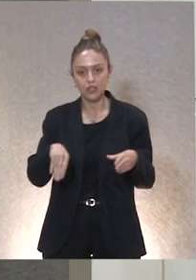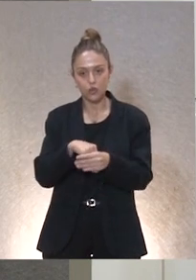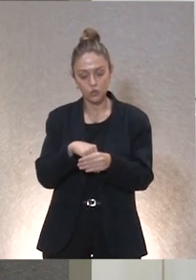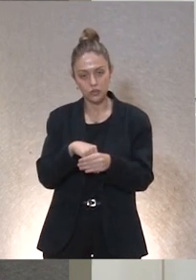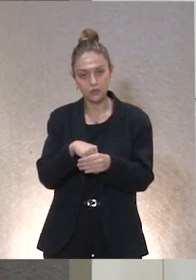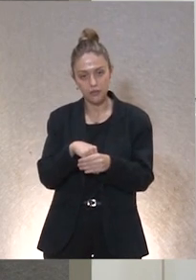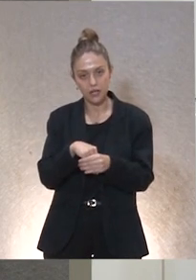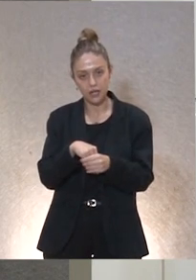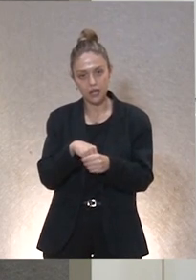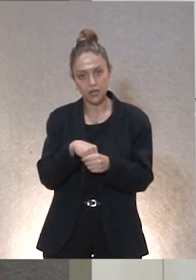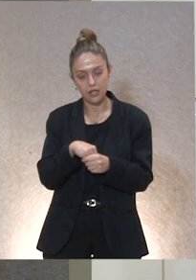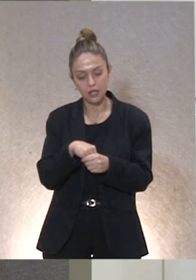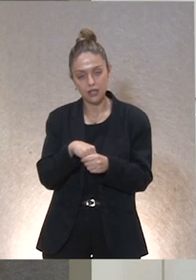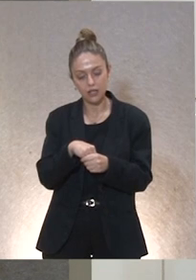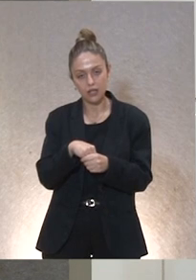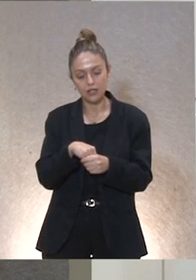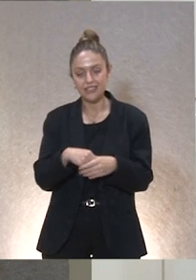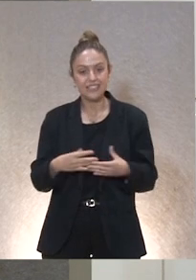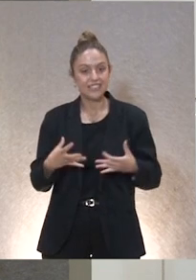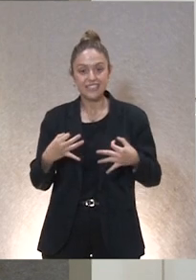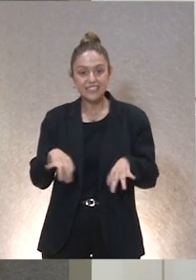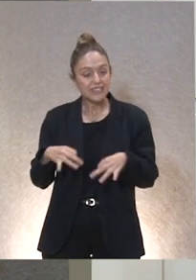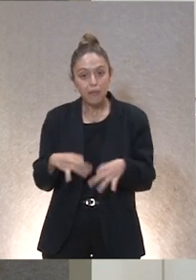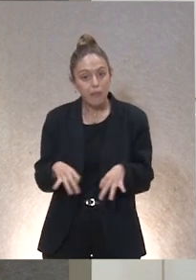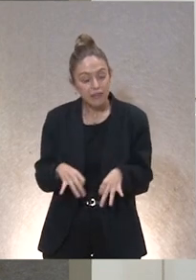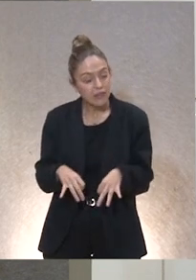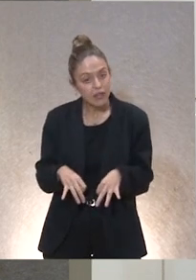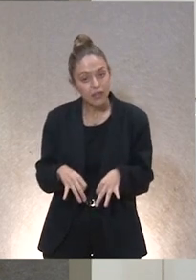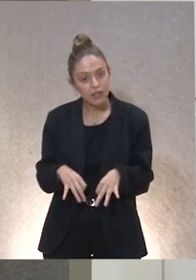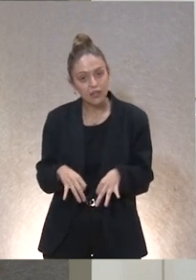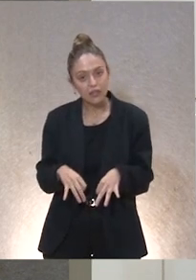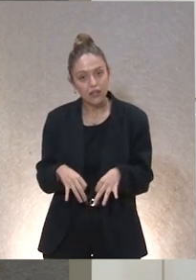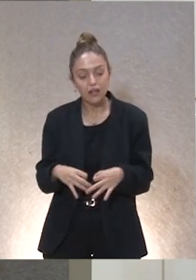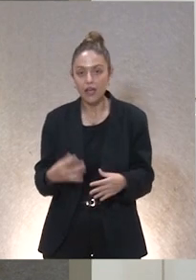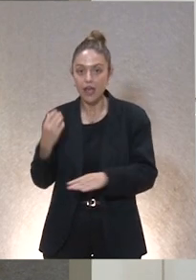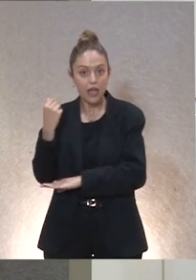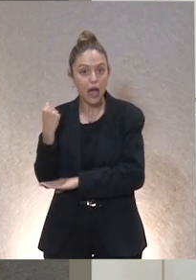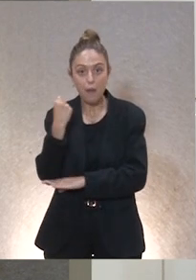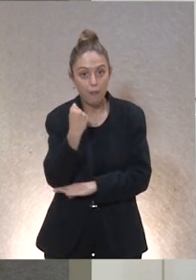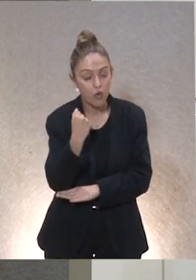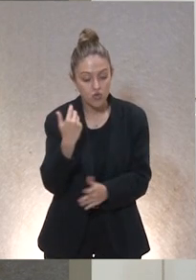inclusiva pues simplemente hay que contar con